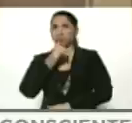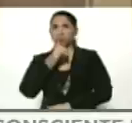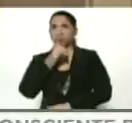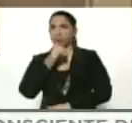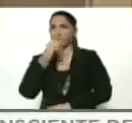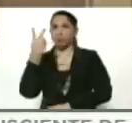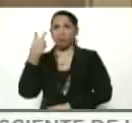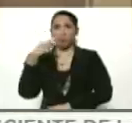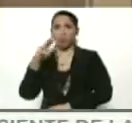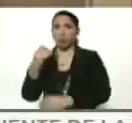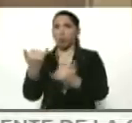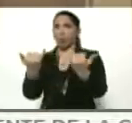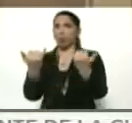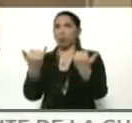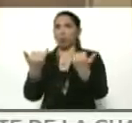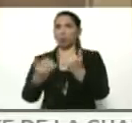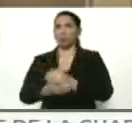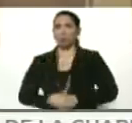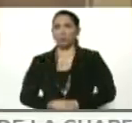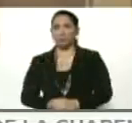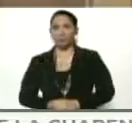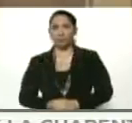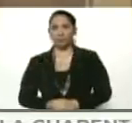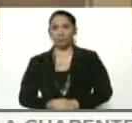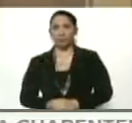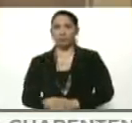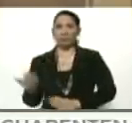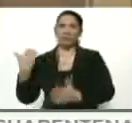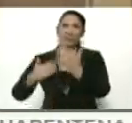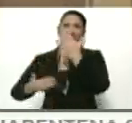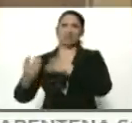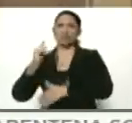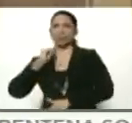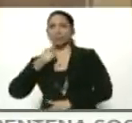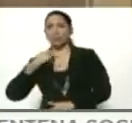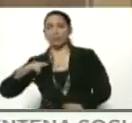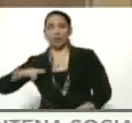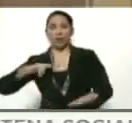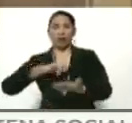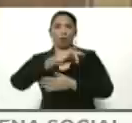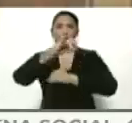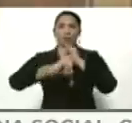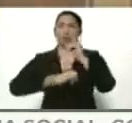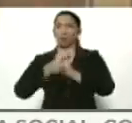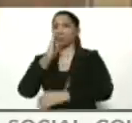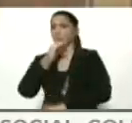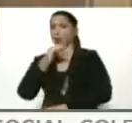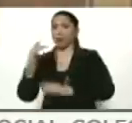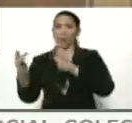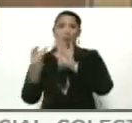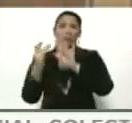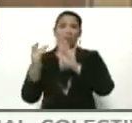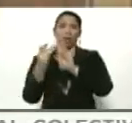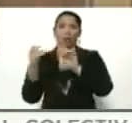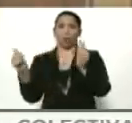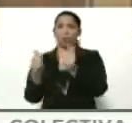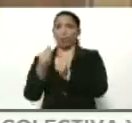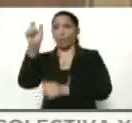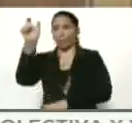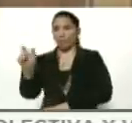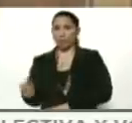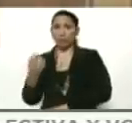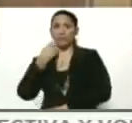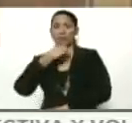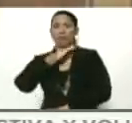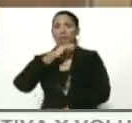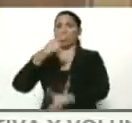ahora, no se ha determinado antecedentes de viaje internacional ni contacto con casos positivos del